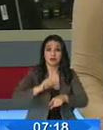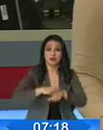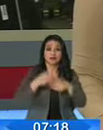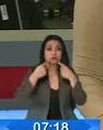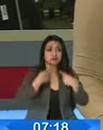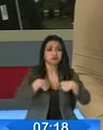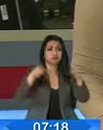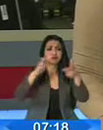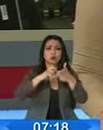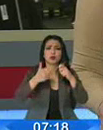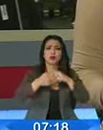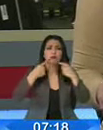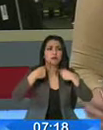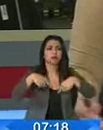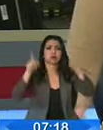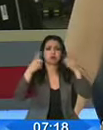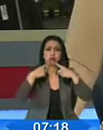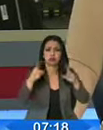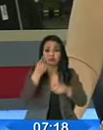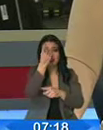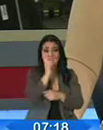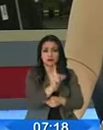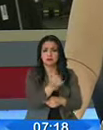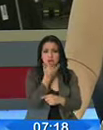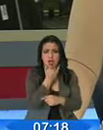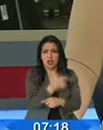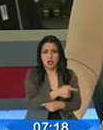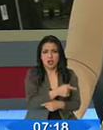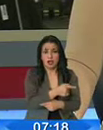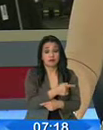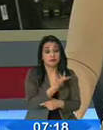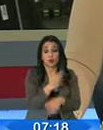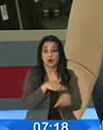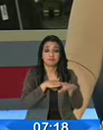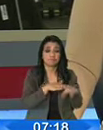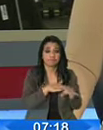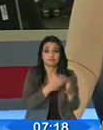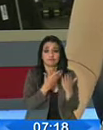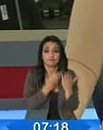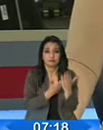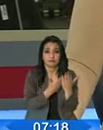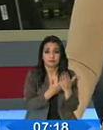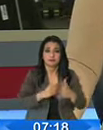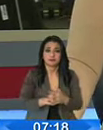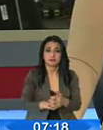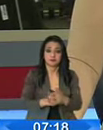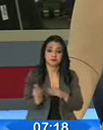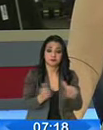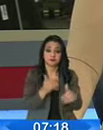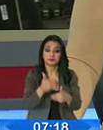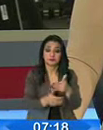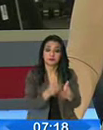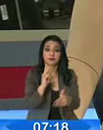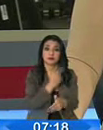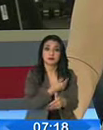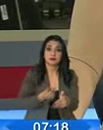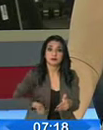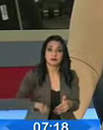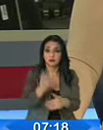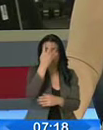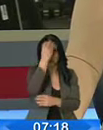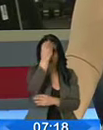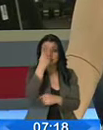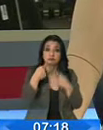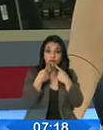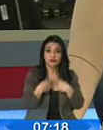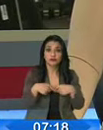dentro del bloque y por tomar decisiones irregulares que carecen de fundamentos. Y con respecto al proceso del vicepresidente Jorge Glass, dio a conocer